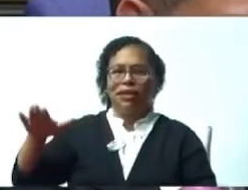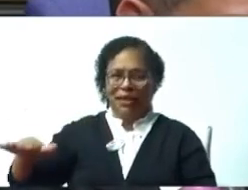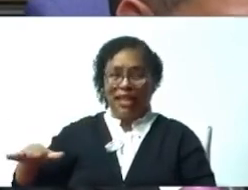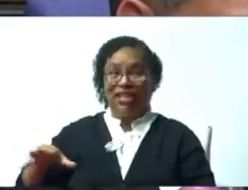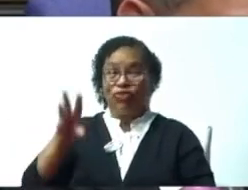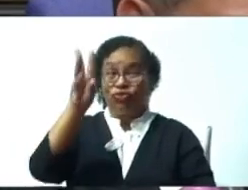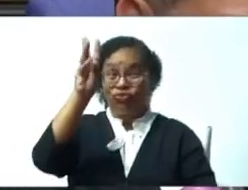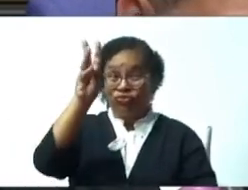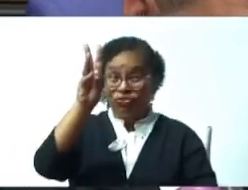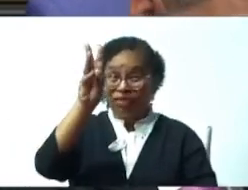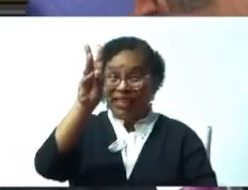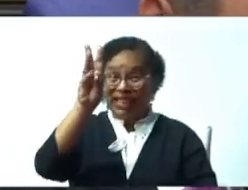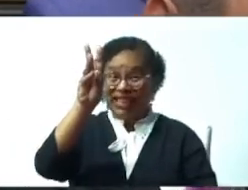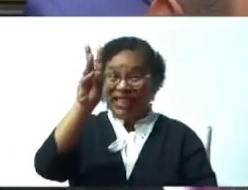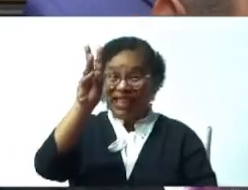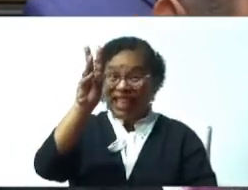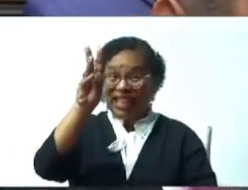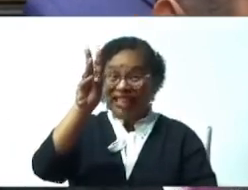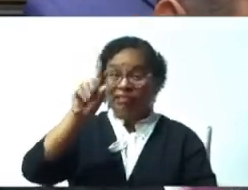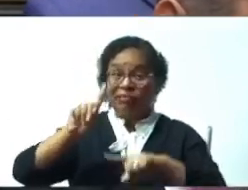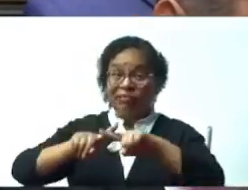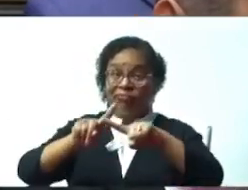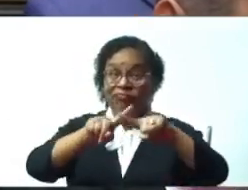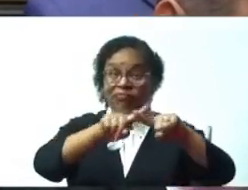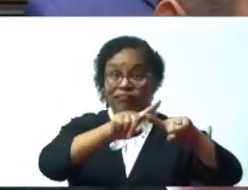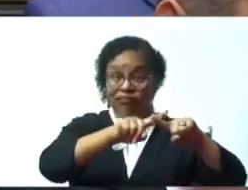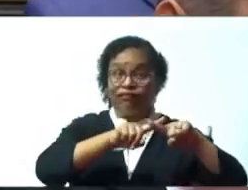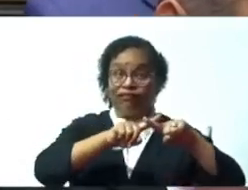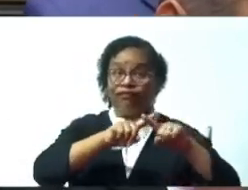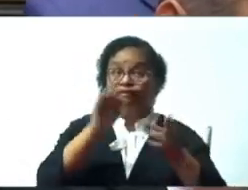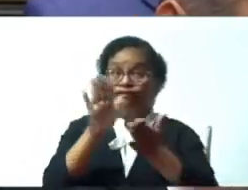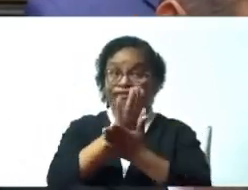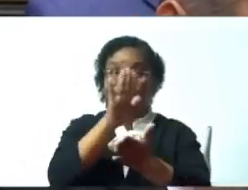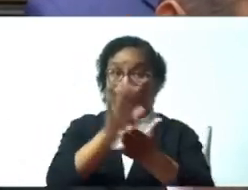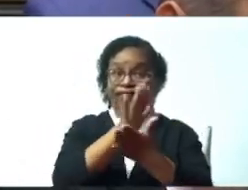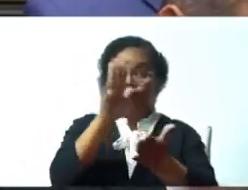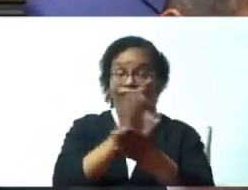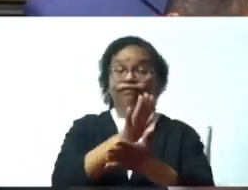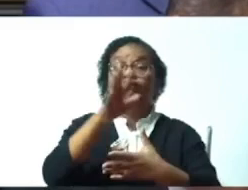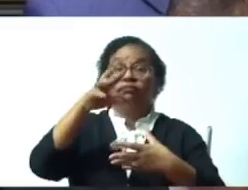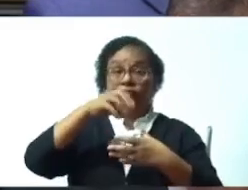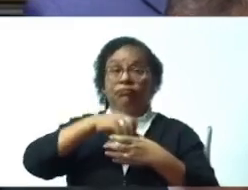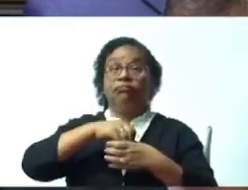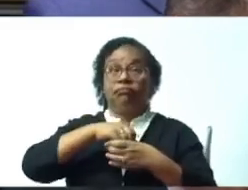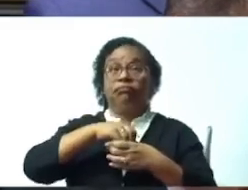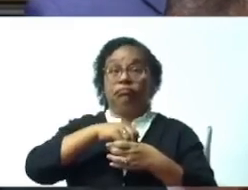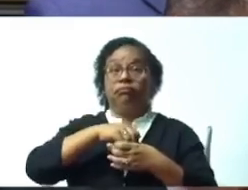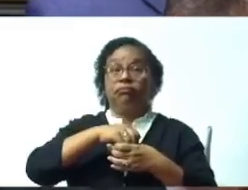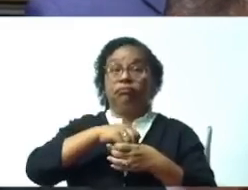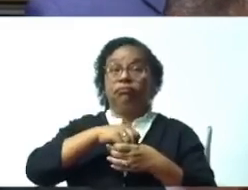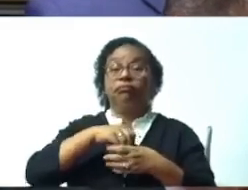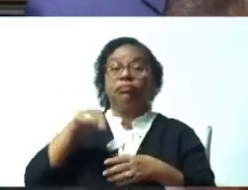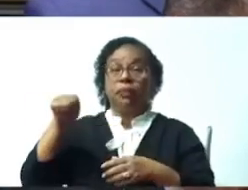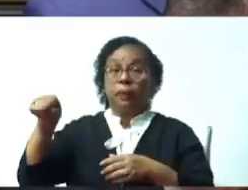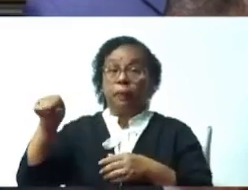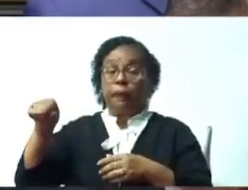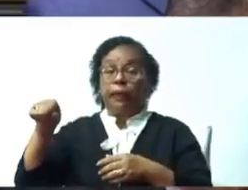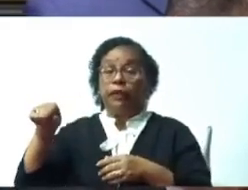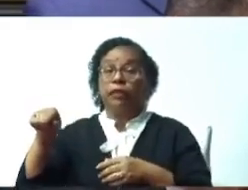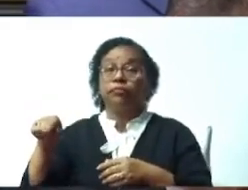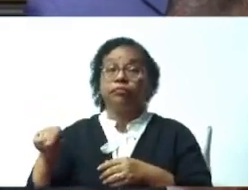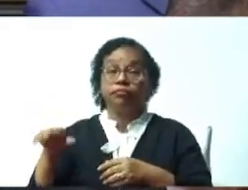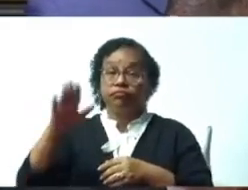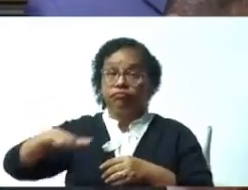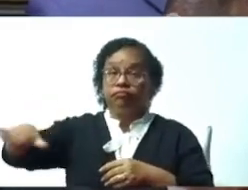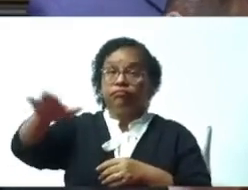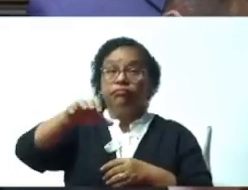importante liceo. Aquí nos permitimos leer de las organizaciones comunitarias del Ingenio Santa Fe a la Cámara